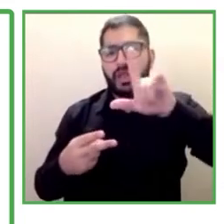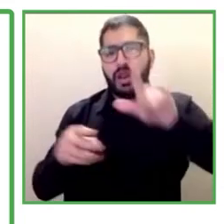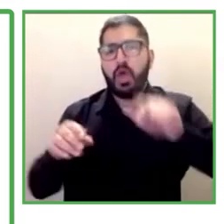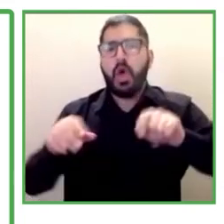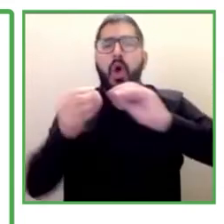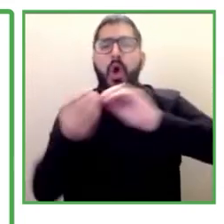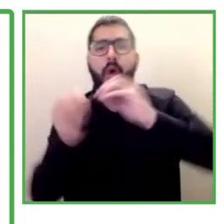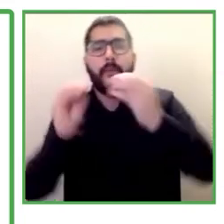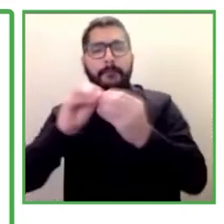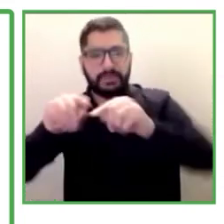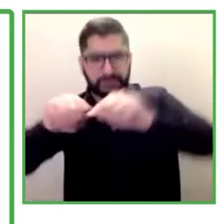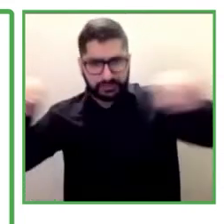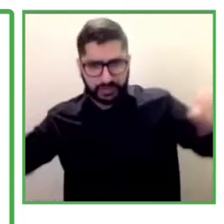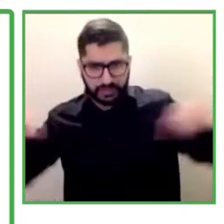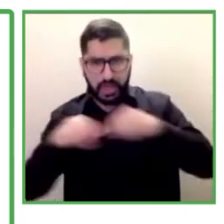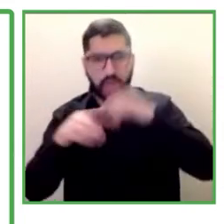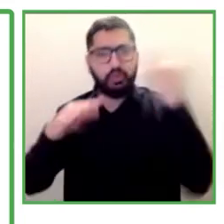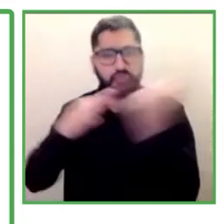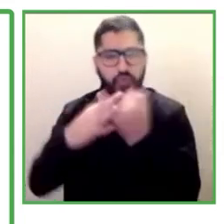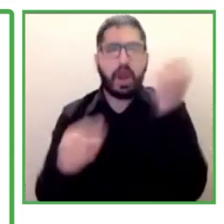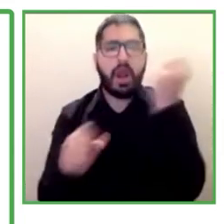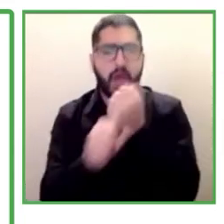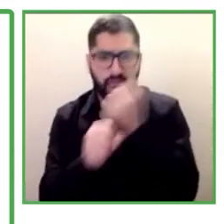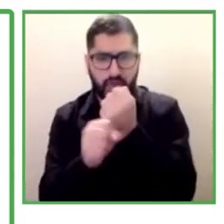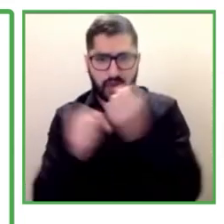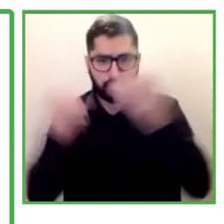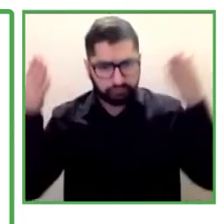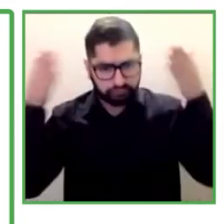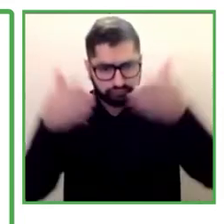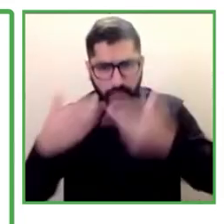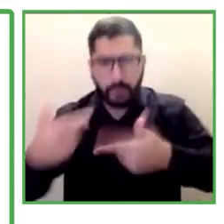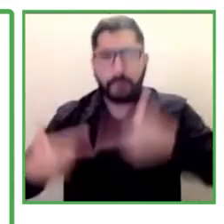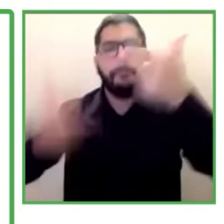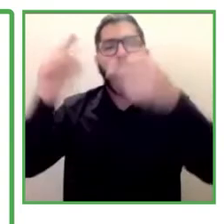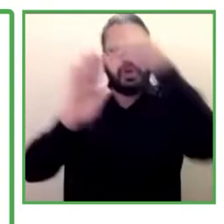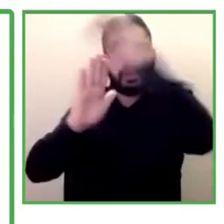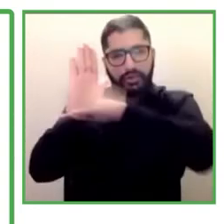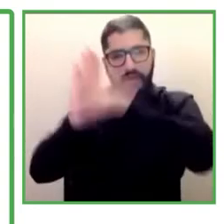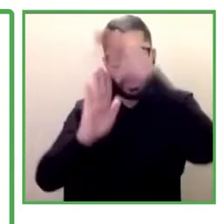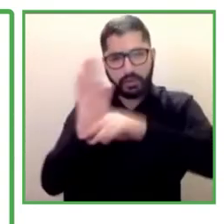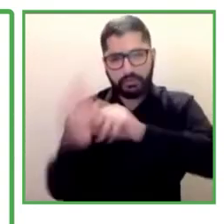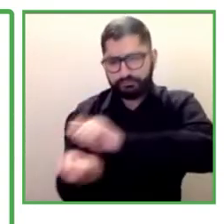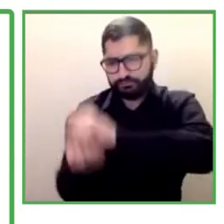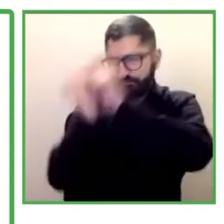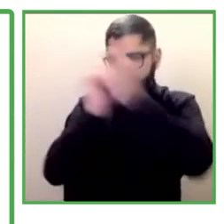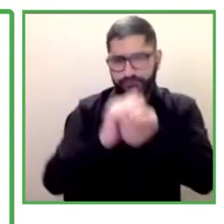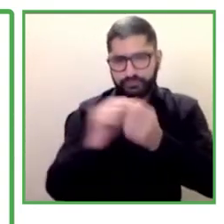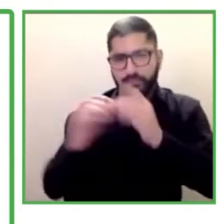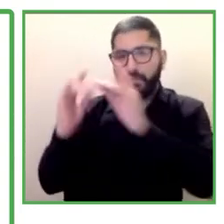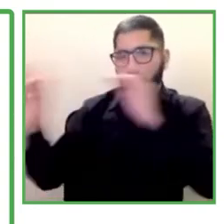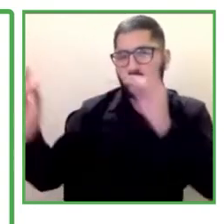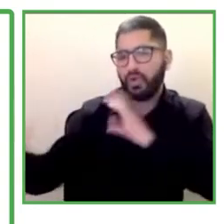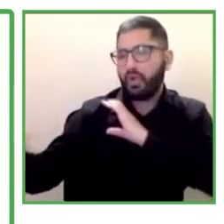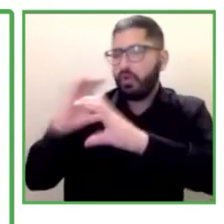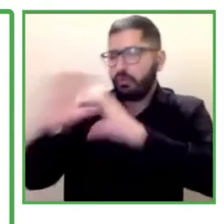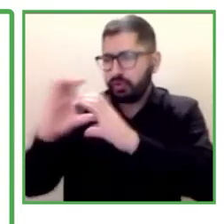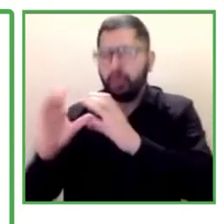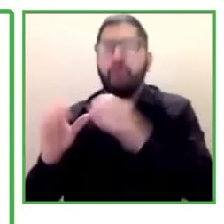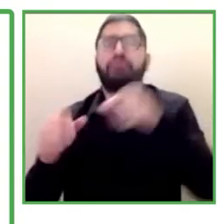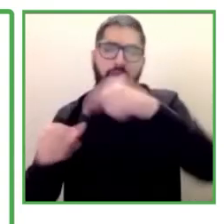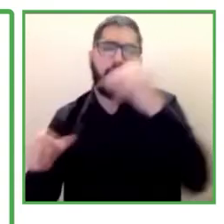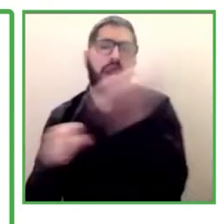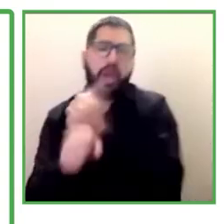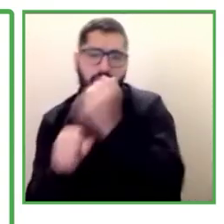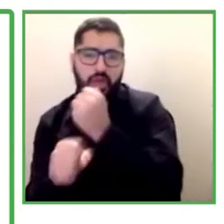generar políticas para la intermediación laboral en las municipalidades. A nivel de Estado, también